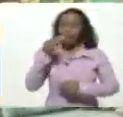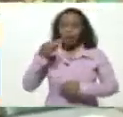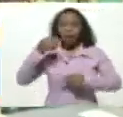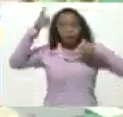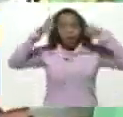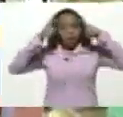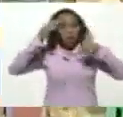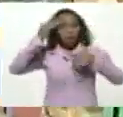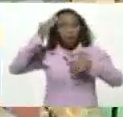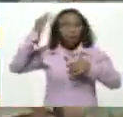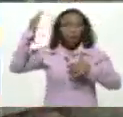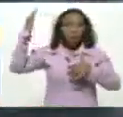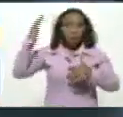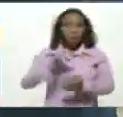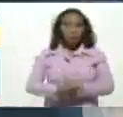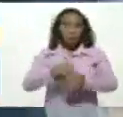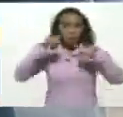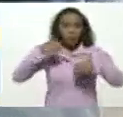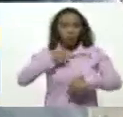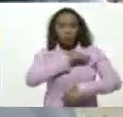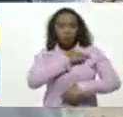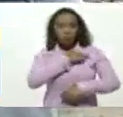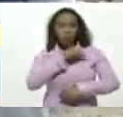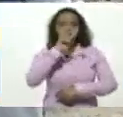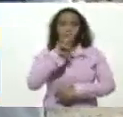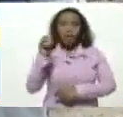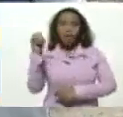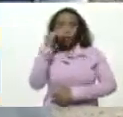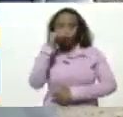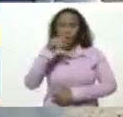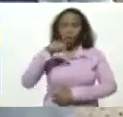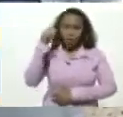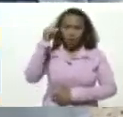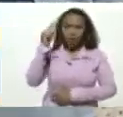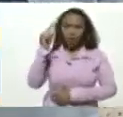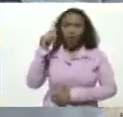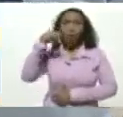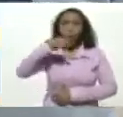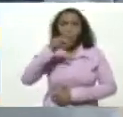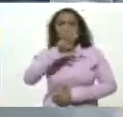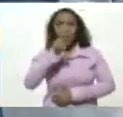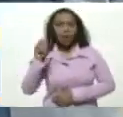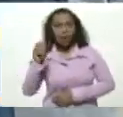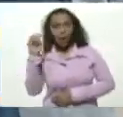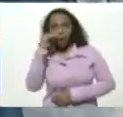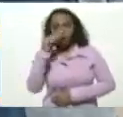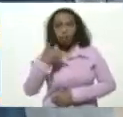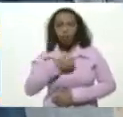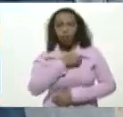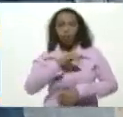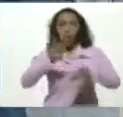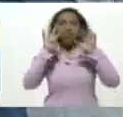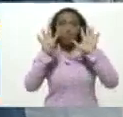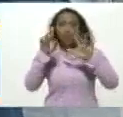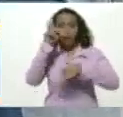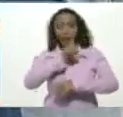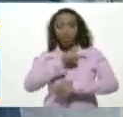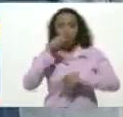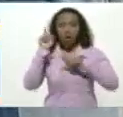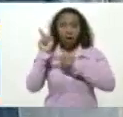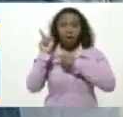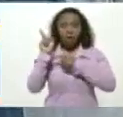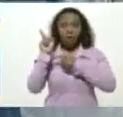Chávez soñaba, hoy estamos 20 de octubre, ¿verdad? 20 de octubre, estamos cumpliendo 9 años desde